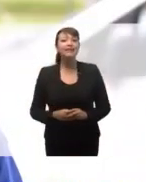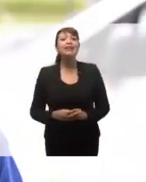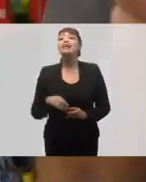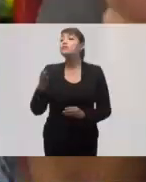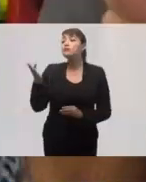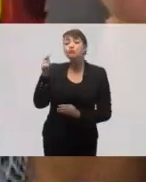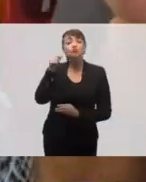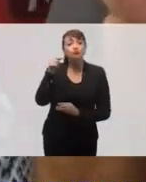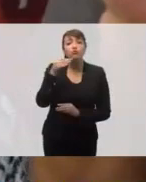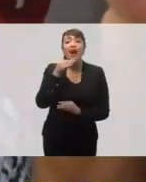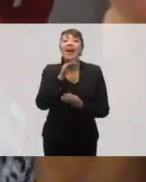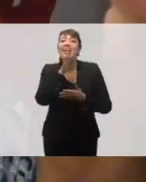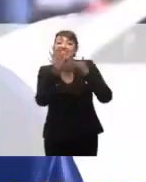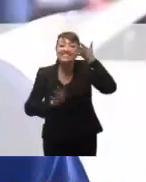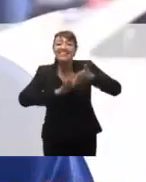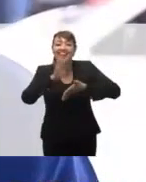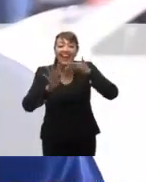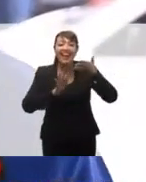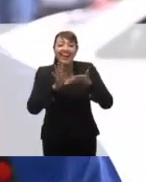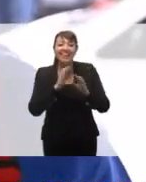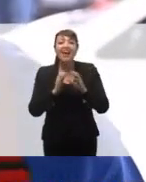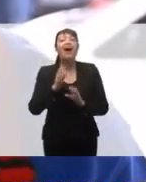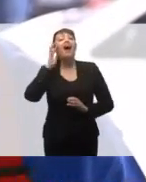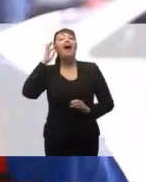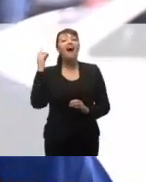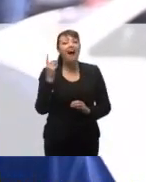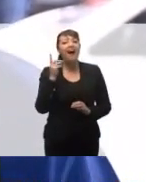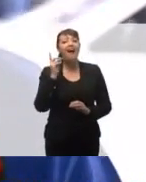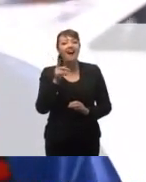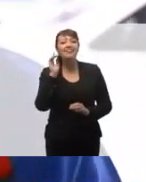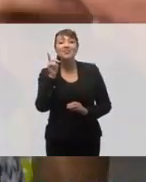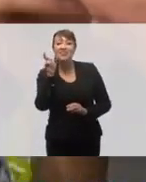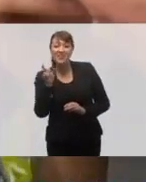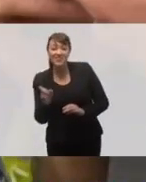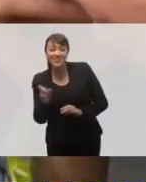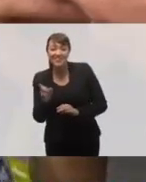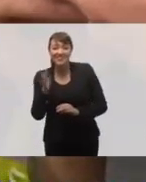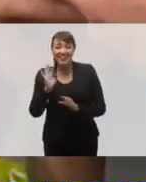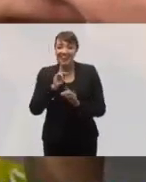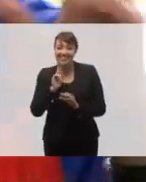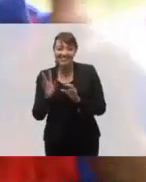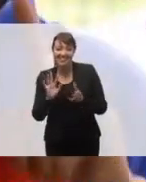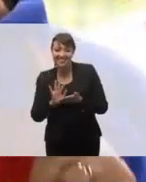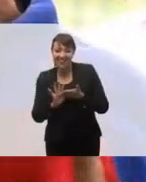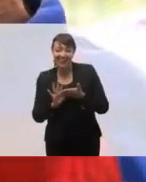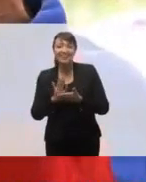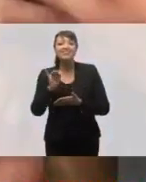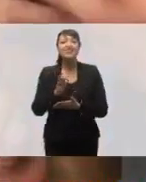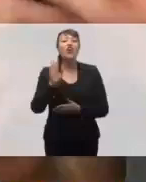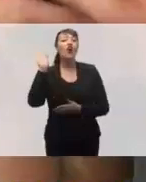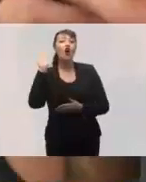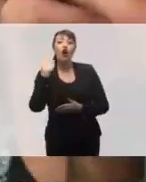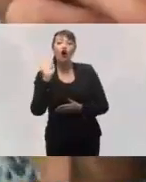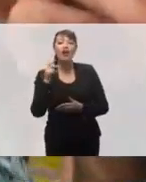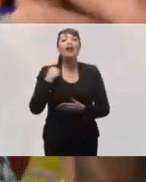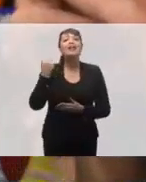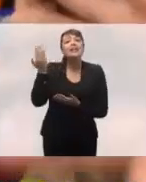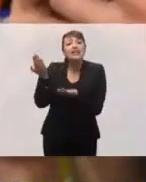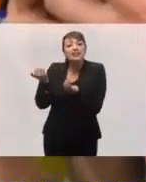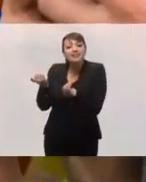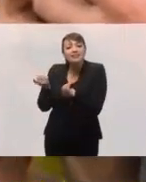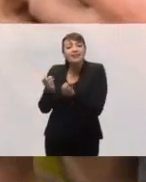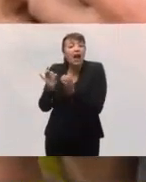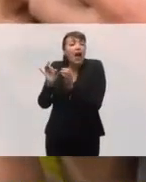Antonio tiene que hablarle enseñas como la señorita la tele Hola hola necesitas